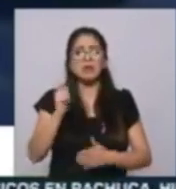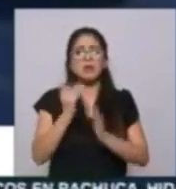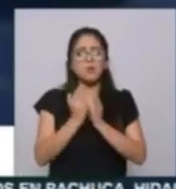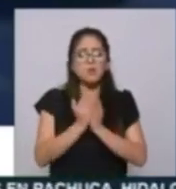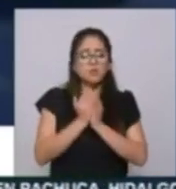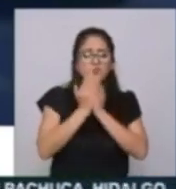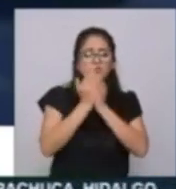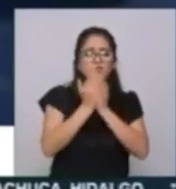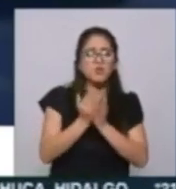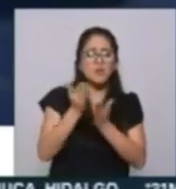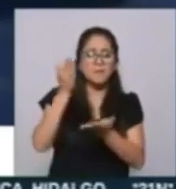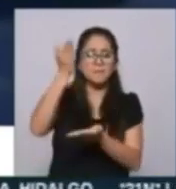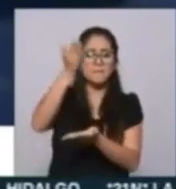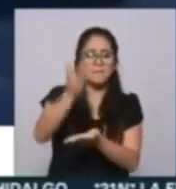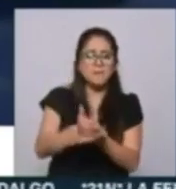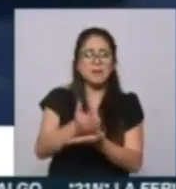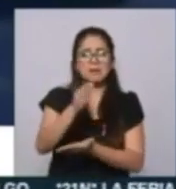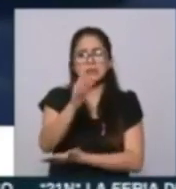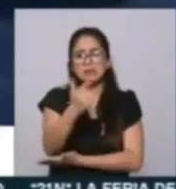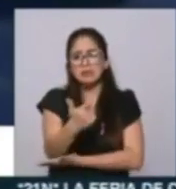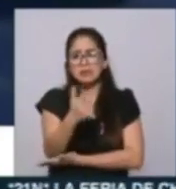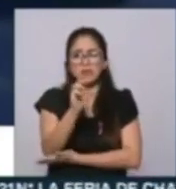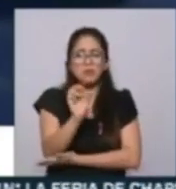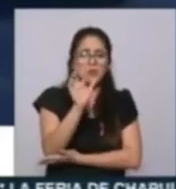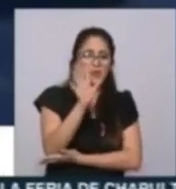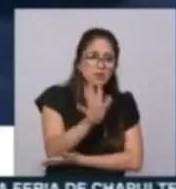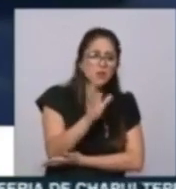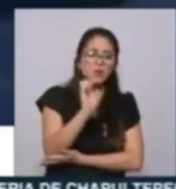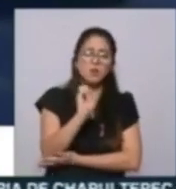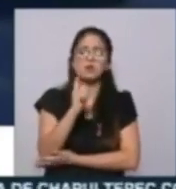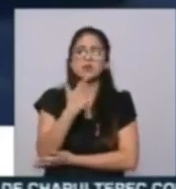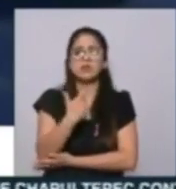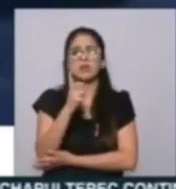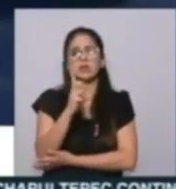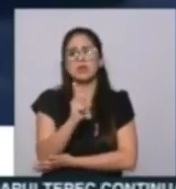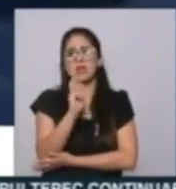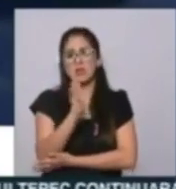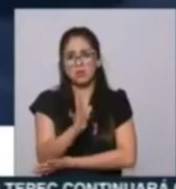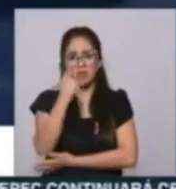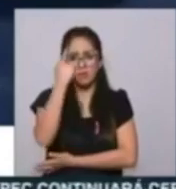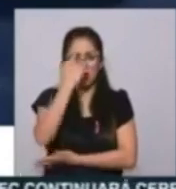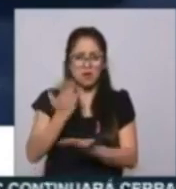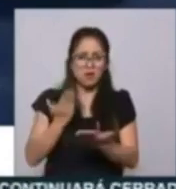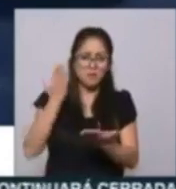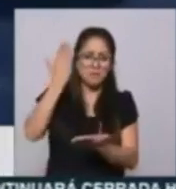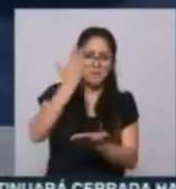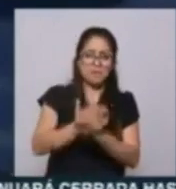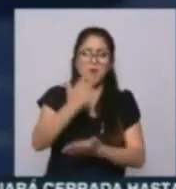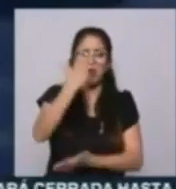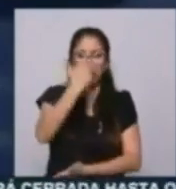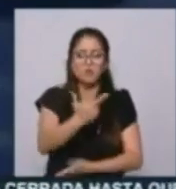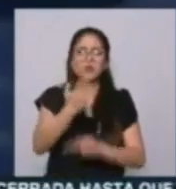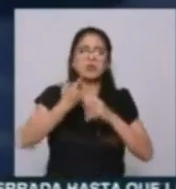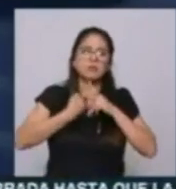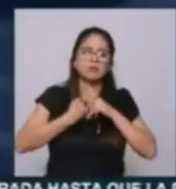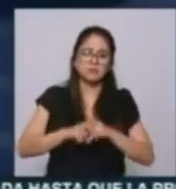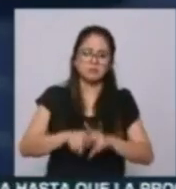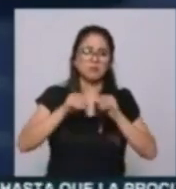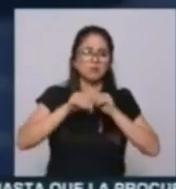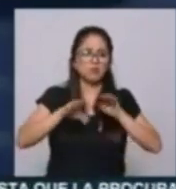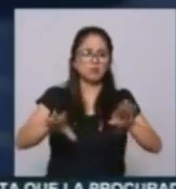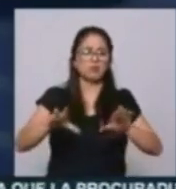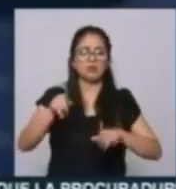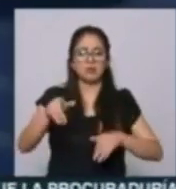trajinera sale 7:45, 7:35, para llegar a las 8 y empieza la función, ¿no? Es